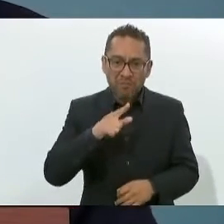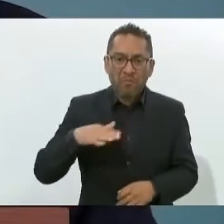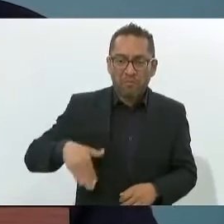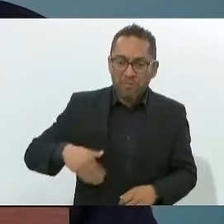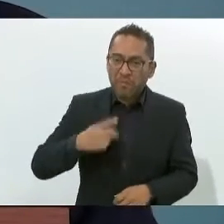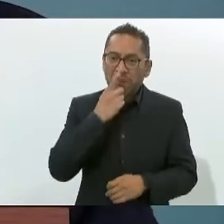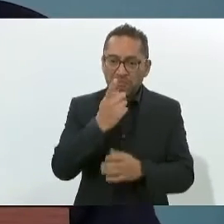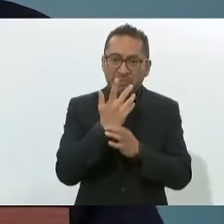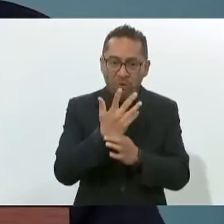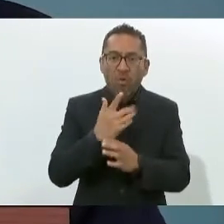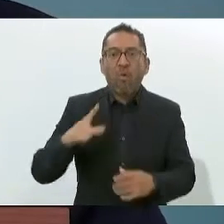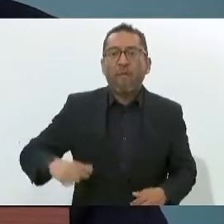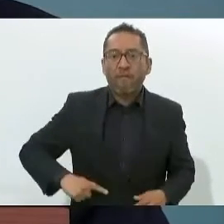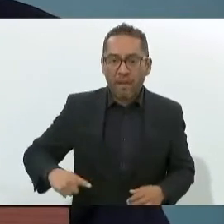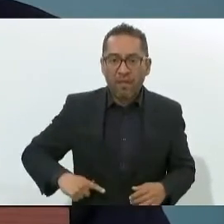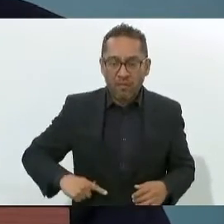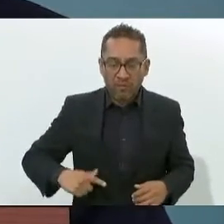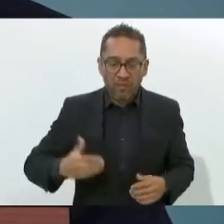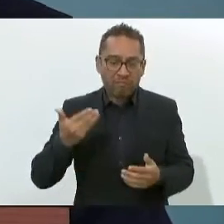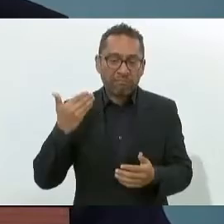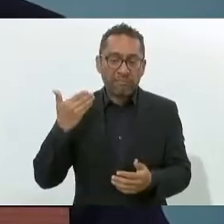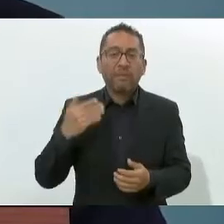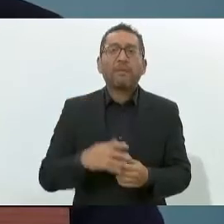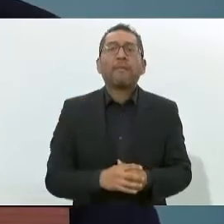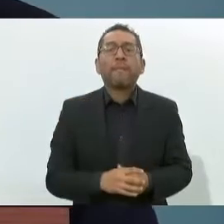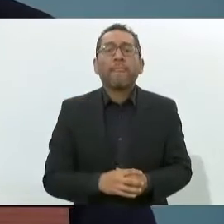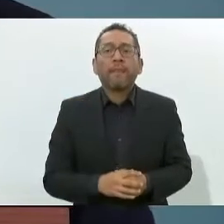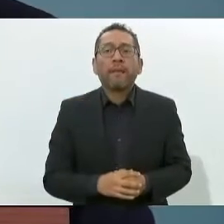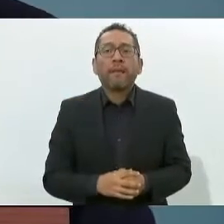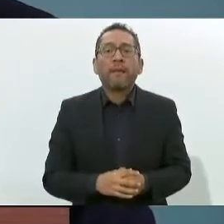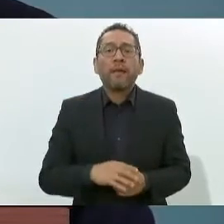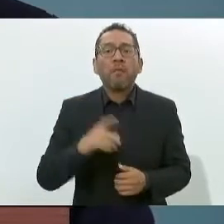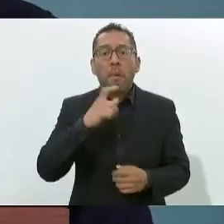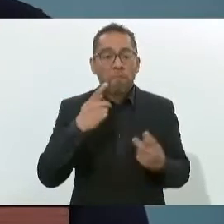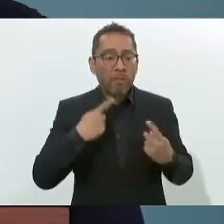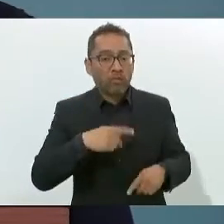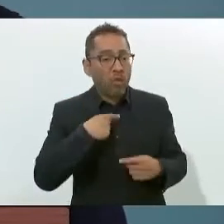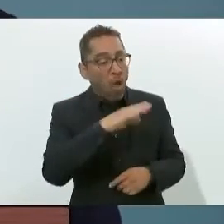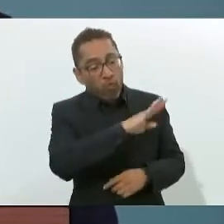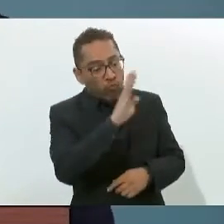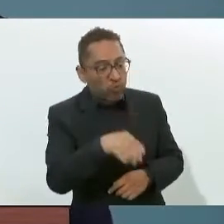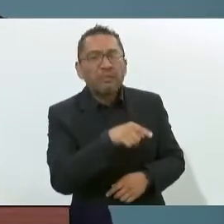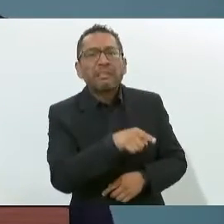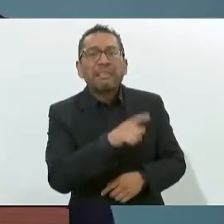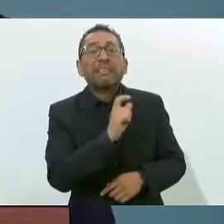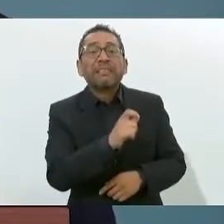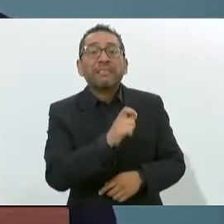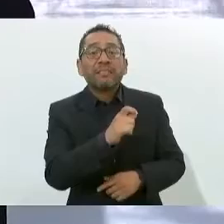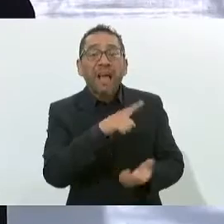el gobernador, cuando la mayoría de los que pierden la vida son jóvenes.